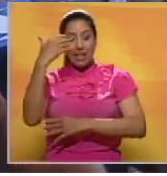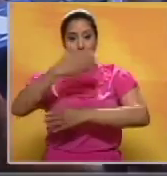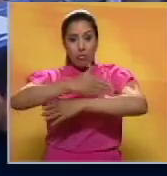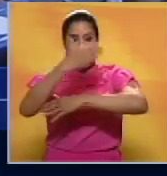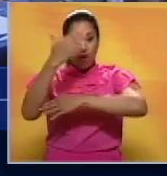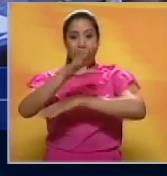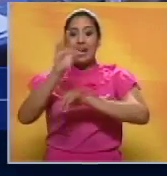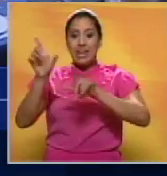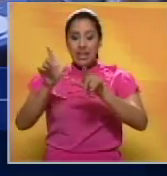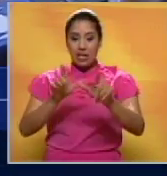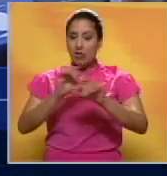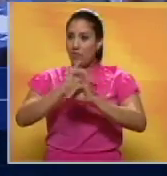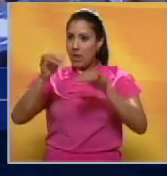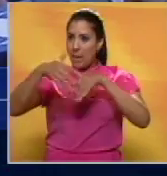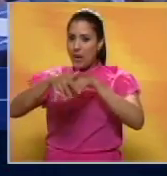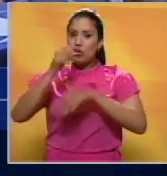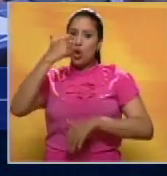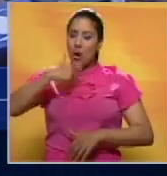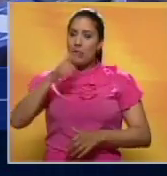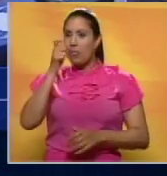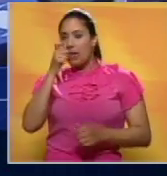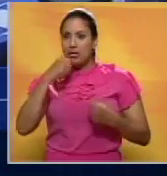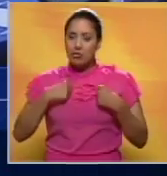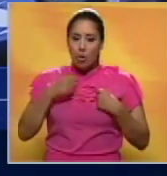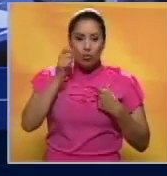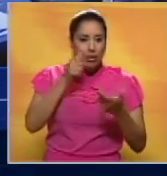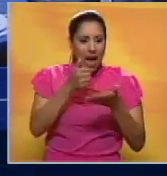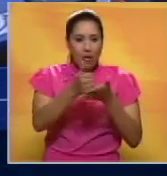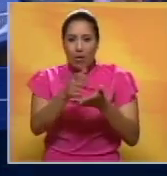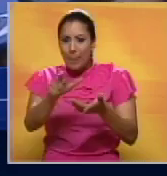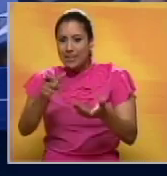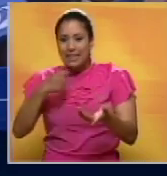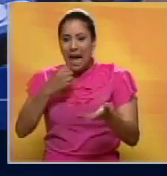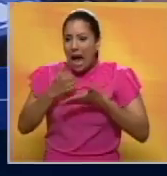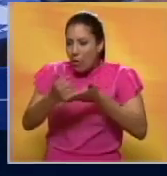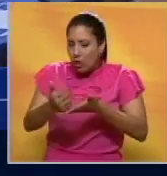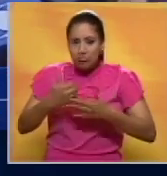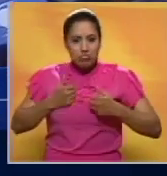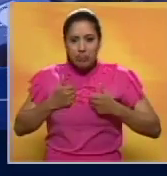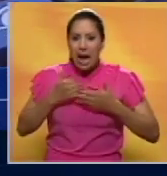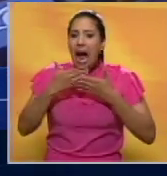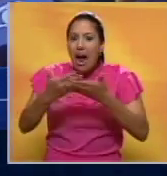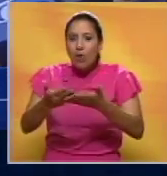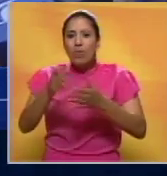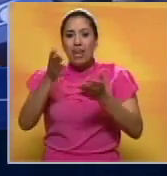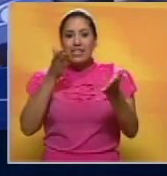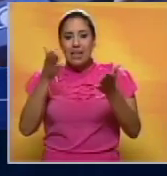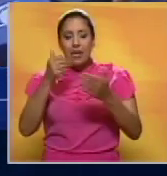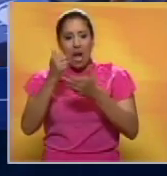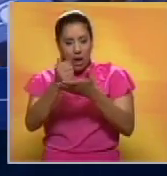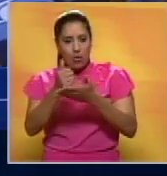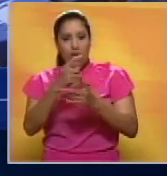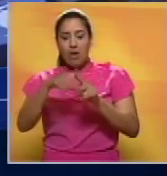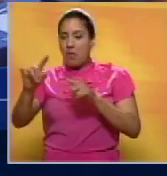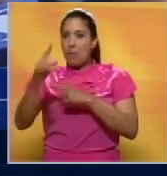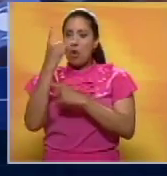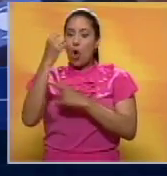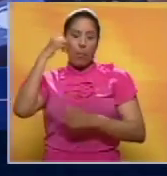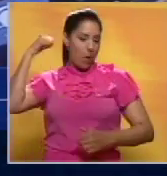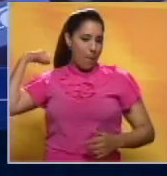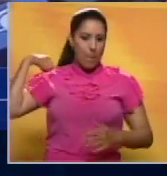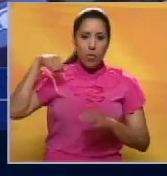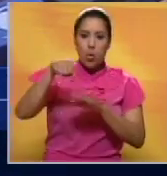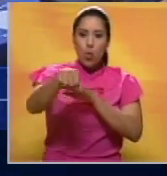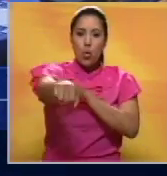Barraca, ya terminada la marcha, Paul estaba pendiente de los muchachos, de las personas que necesitaban de su ayuda para prestar primeros auxilios, y en ese momento fue